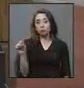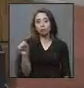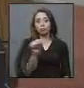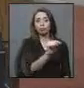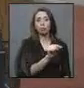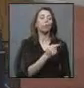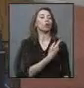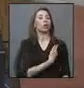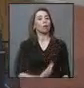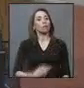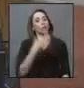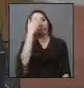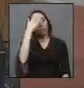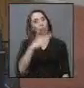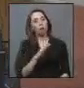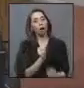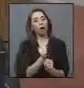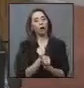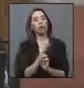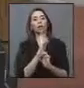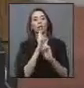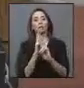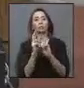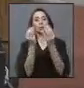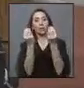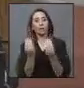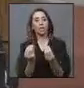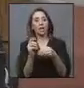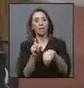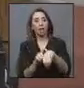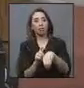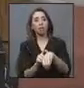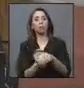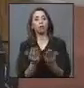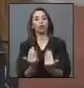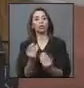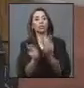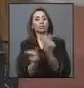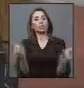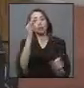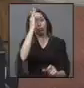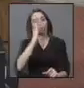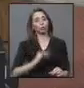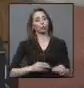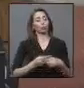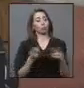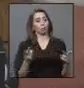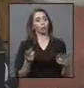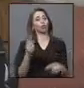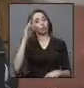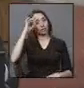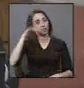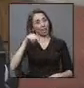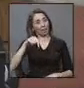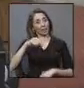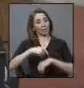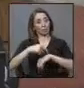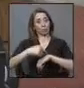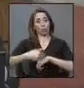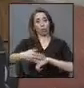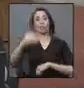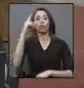ineficiencia del gobierno en satisfacer a tiempo y eficazmente sus necesidades. Sabemos que el escenario es complejo, ya